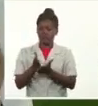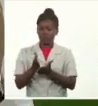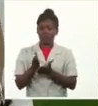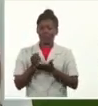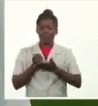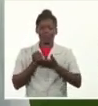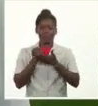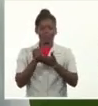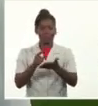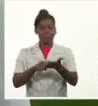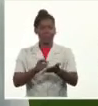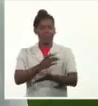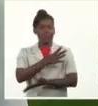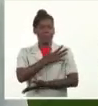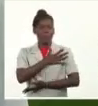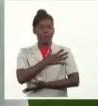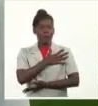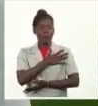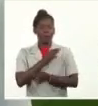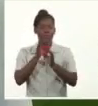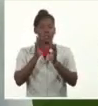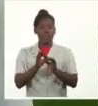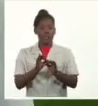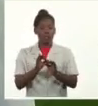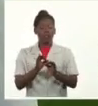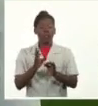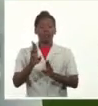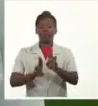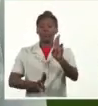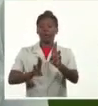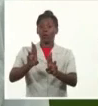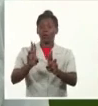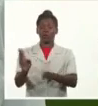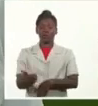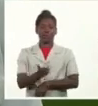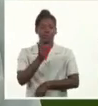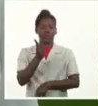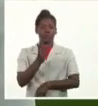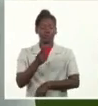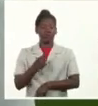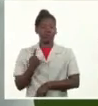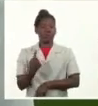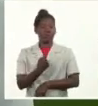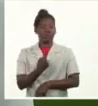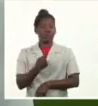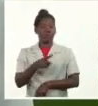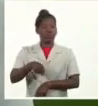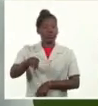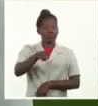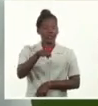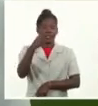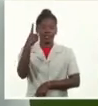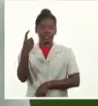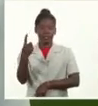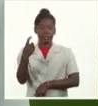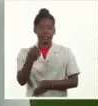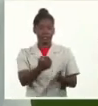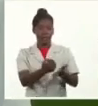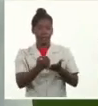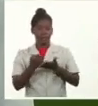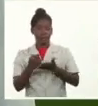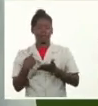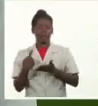paz de la manera en que lo decidan las partes. Estaremos al servicio de lo que las partes